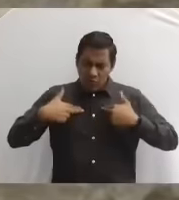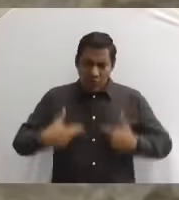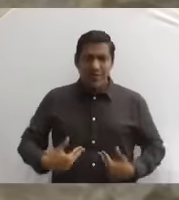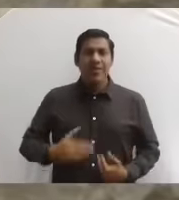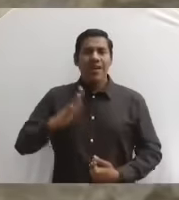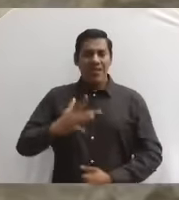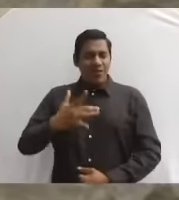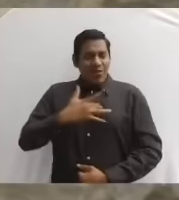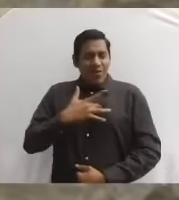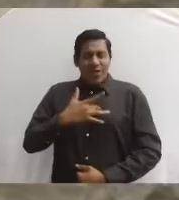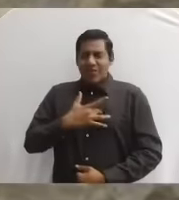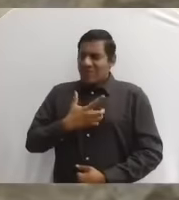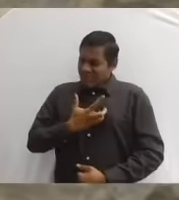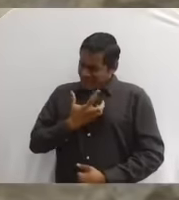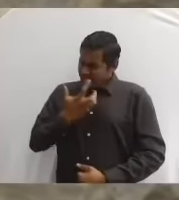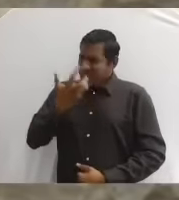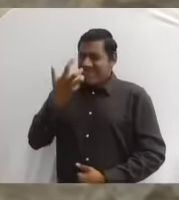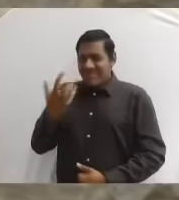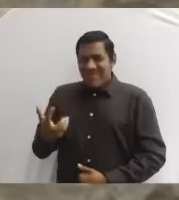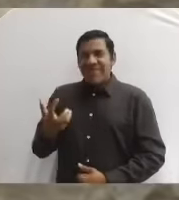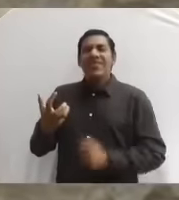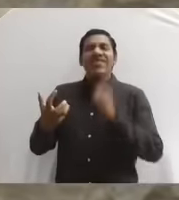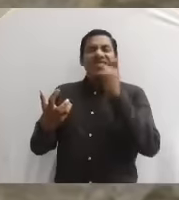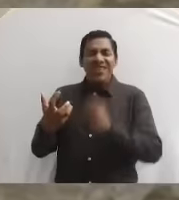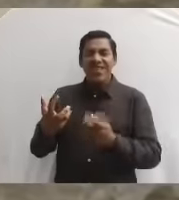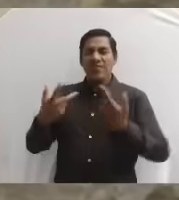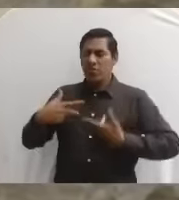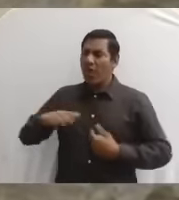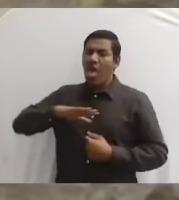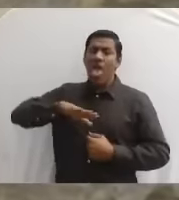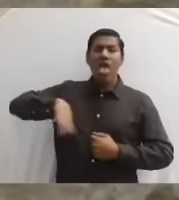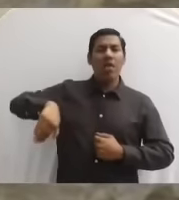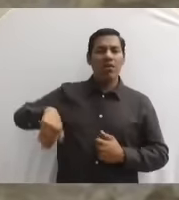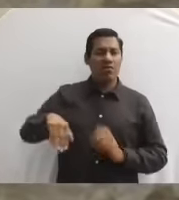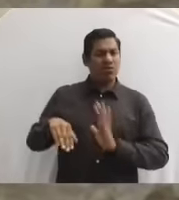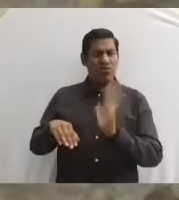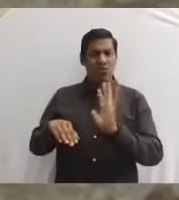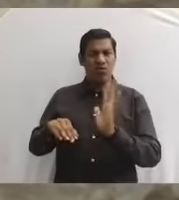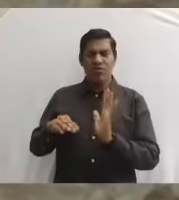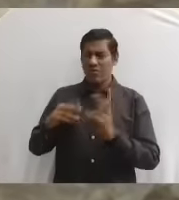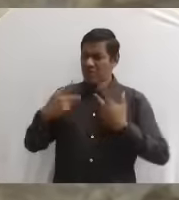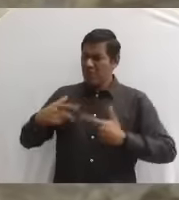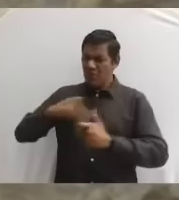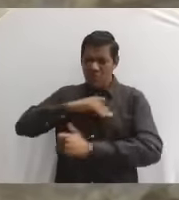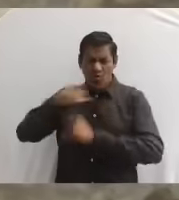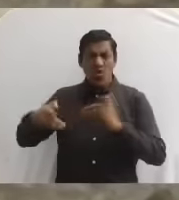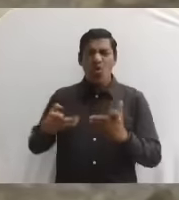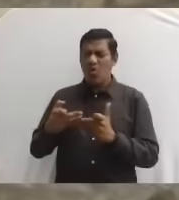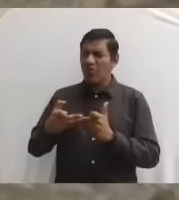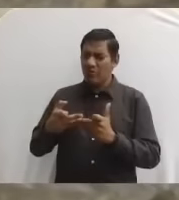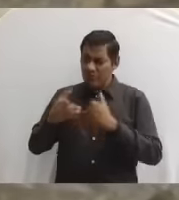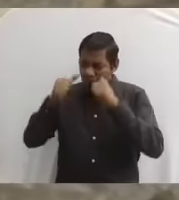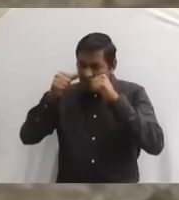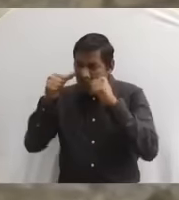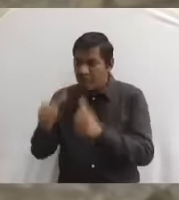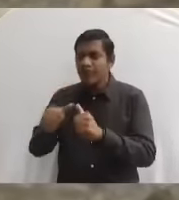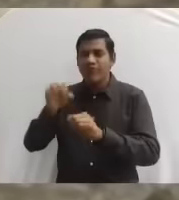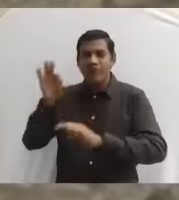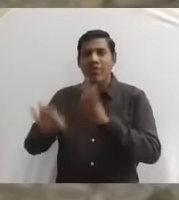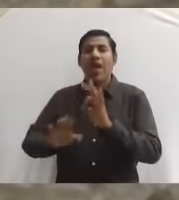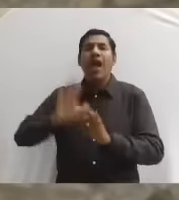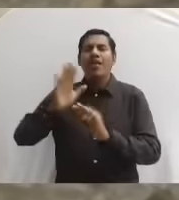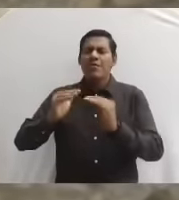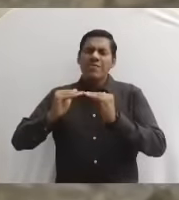corazón, que nosotros no dejamos a nadie atrás, y quiere decir que nosotros construimos